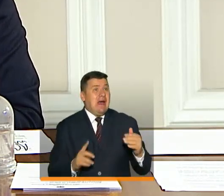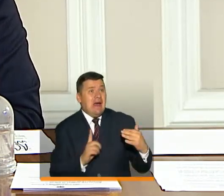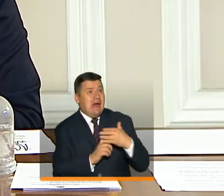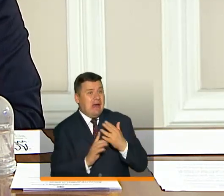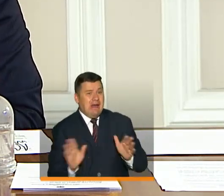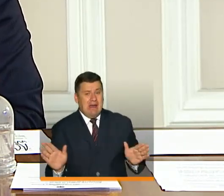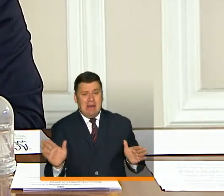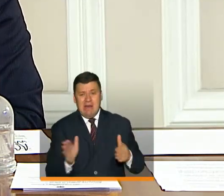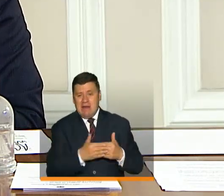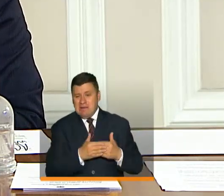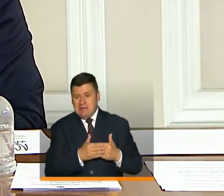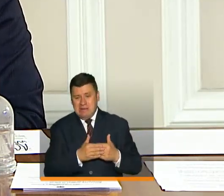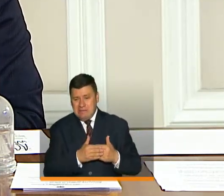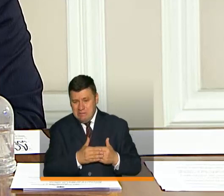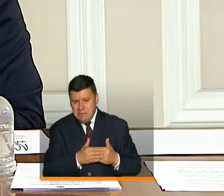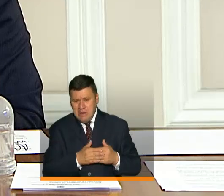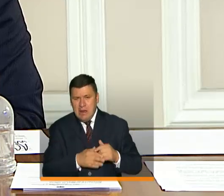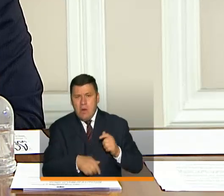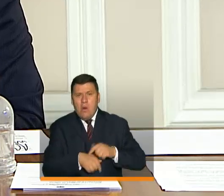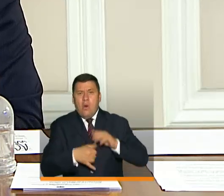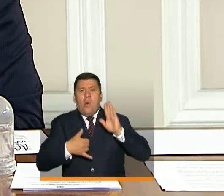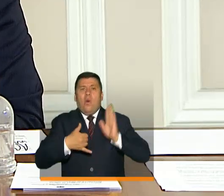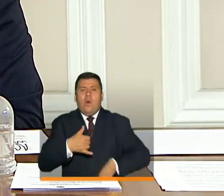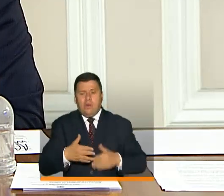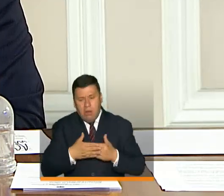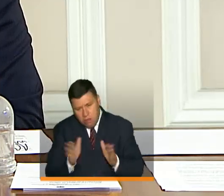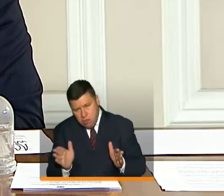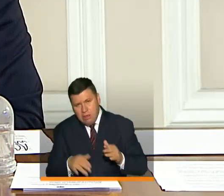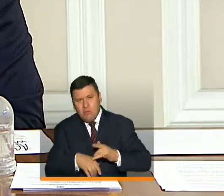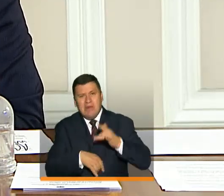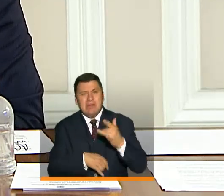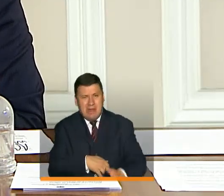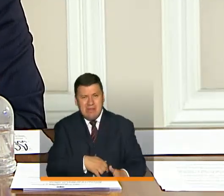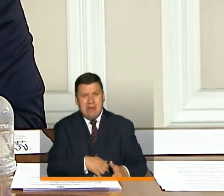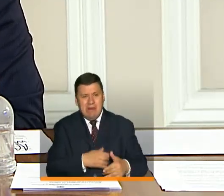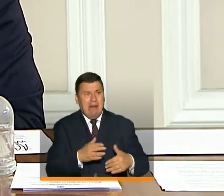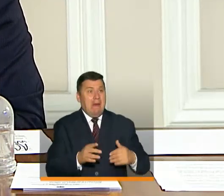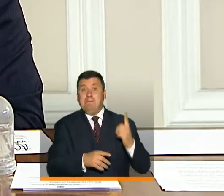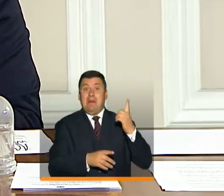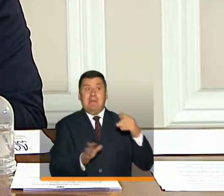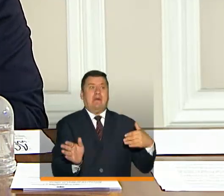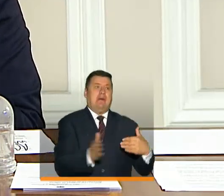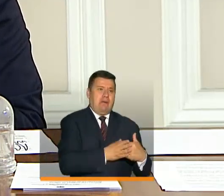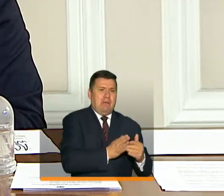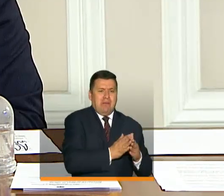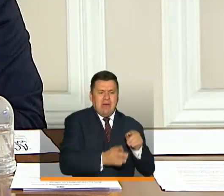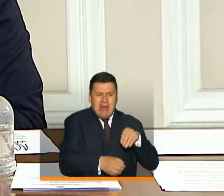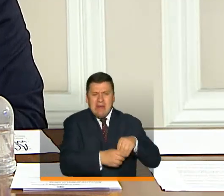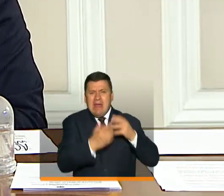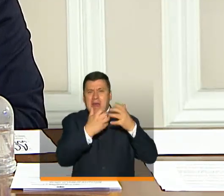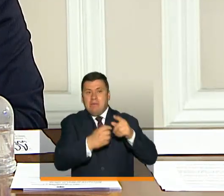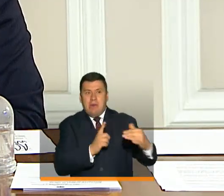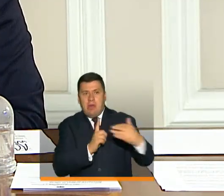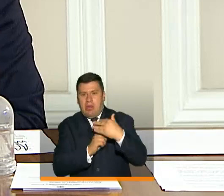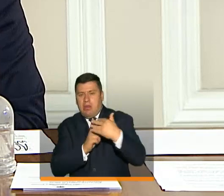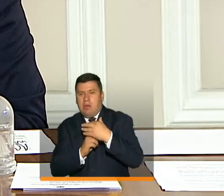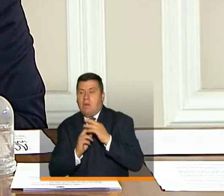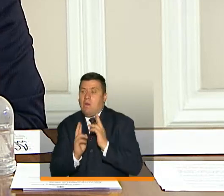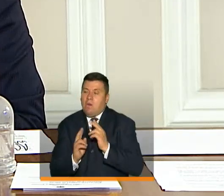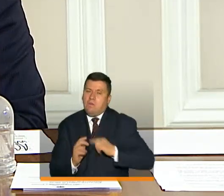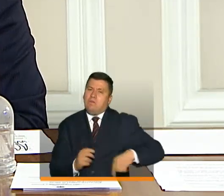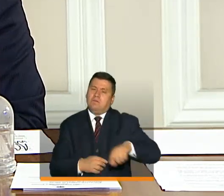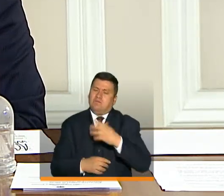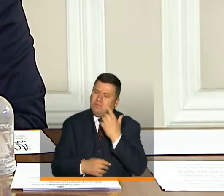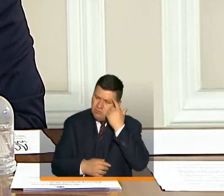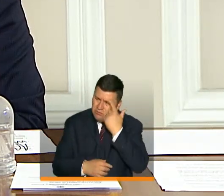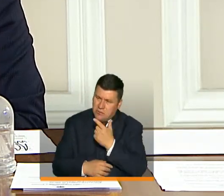últimos en abrir, por quizás esa dinámica que trae consigo aspectos de aglomeración y que pueden generar riesgos, pero que esperamos también